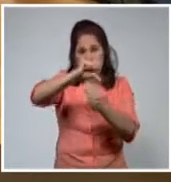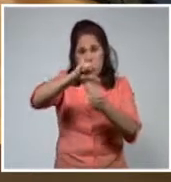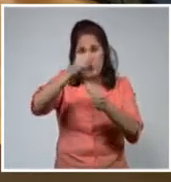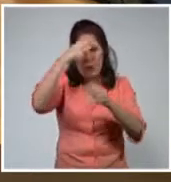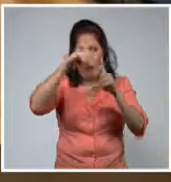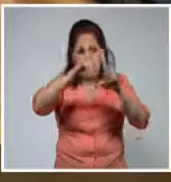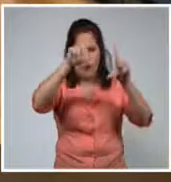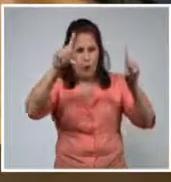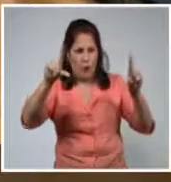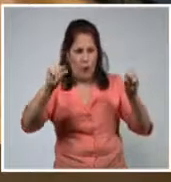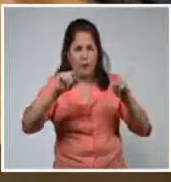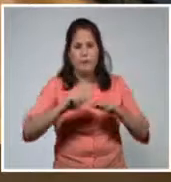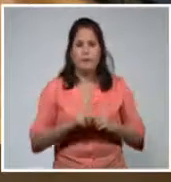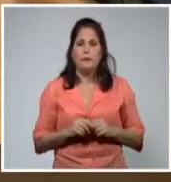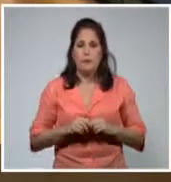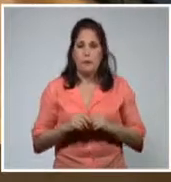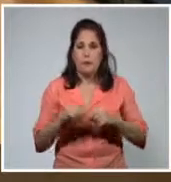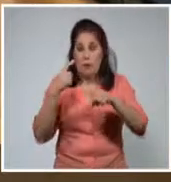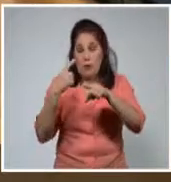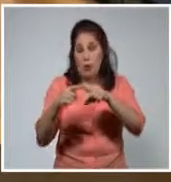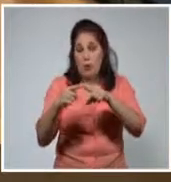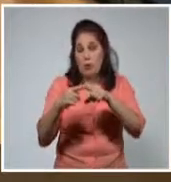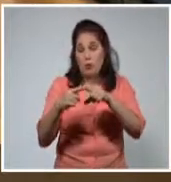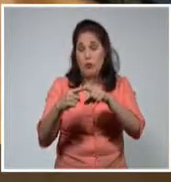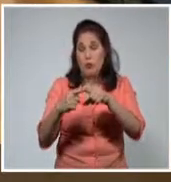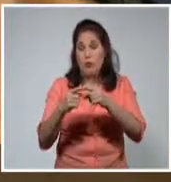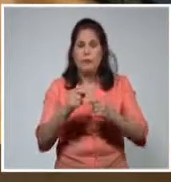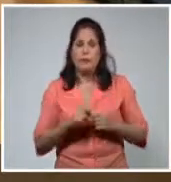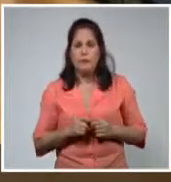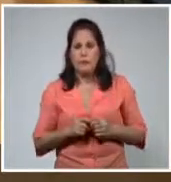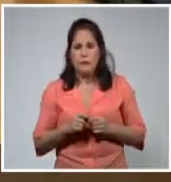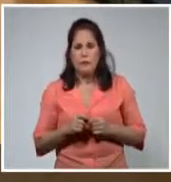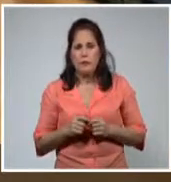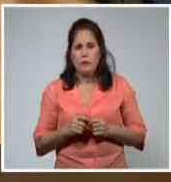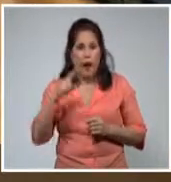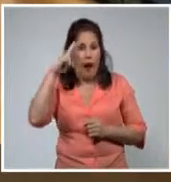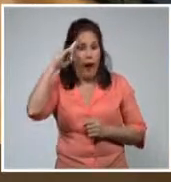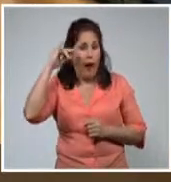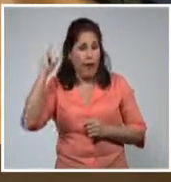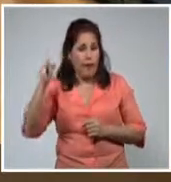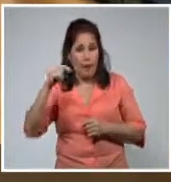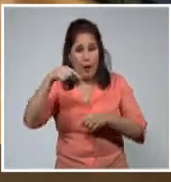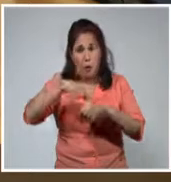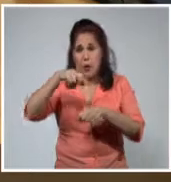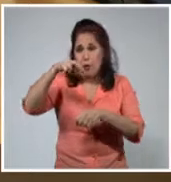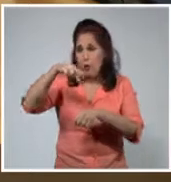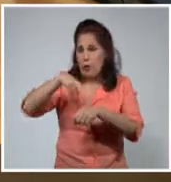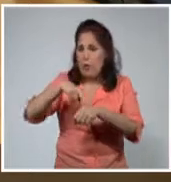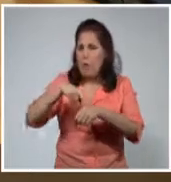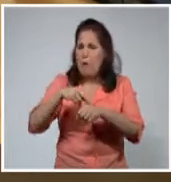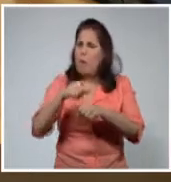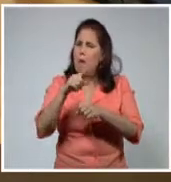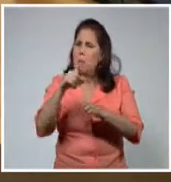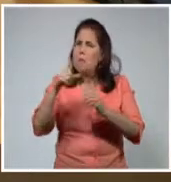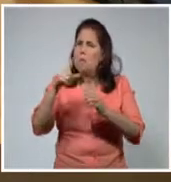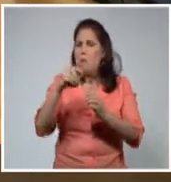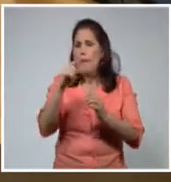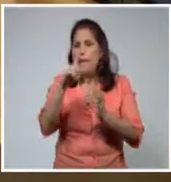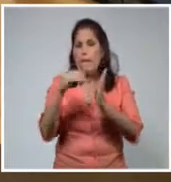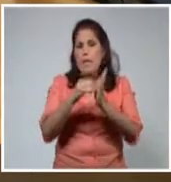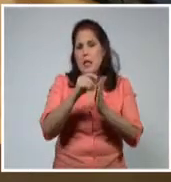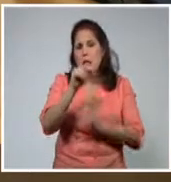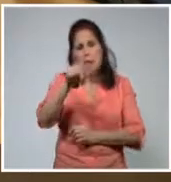conoce como la española habitaban como mínimo entre 500 y 1500 personas